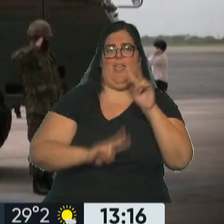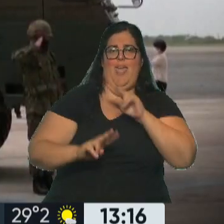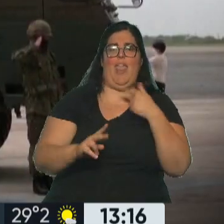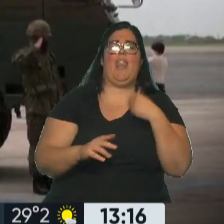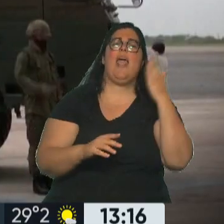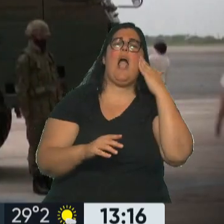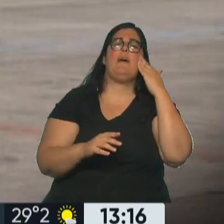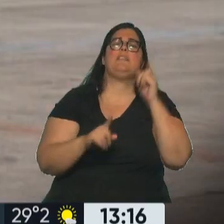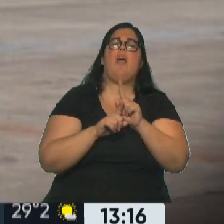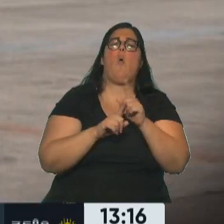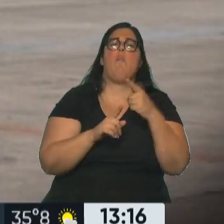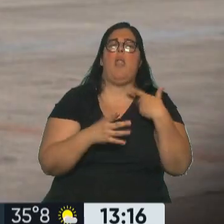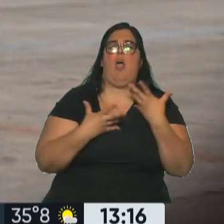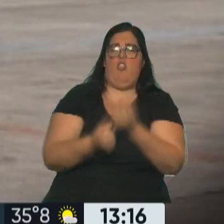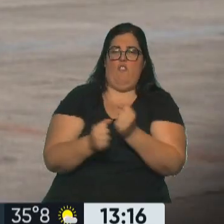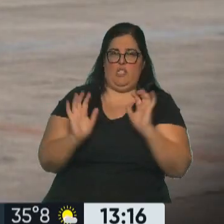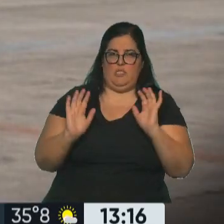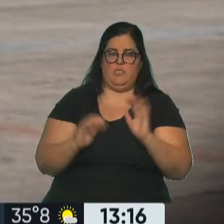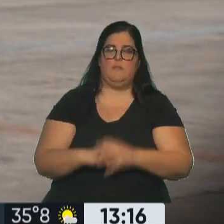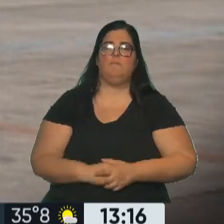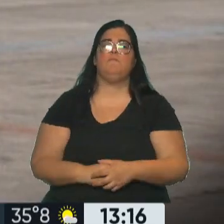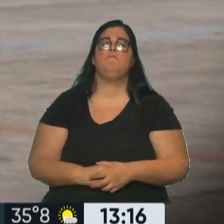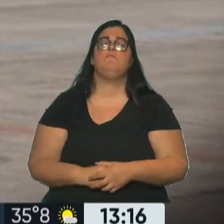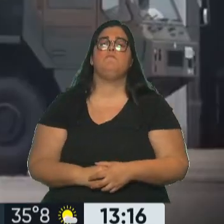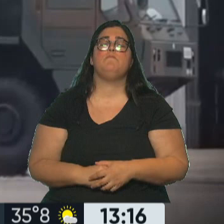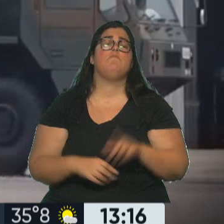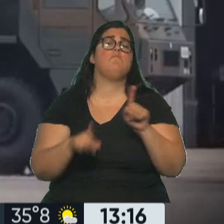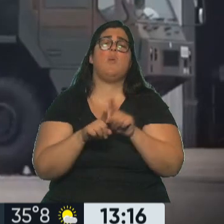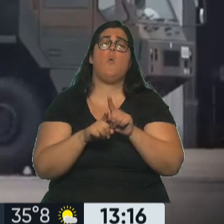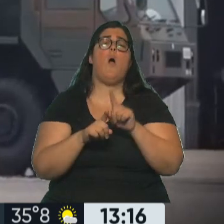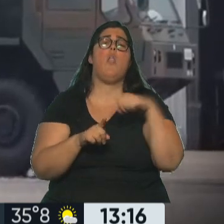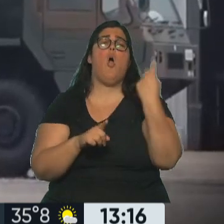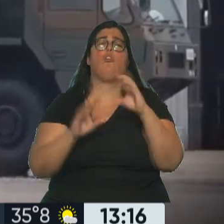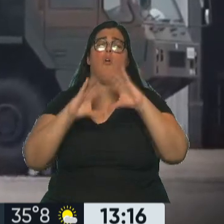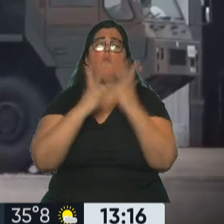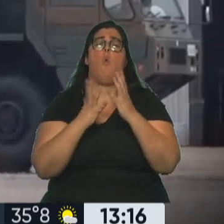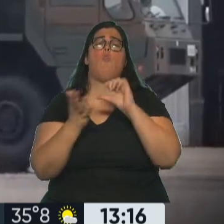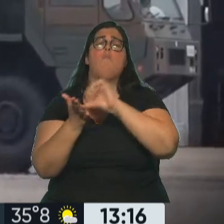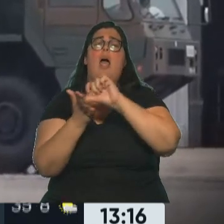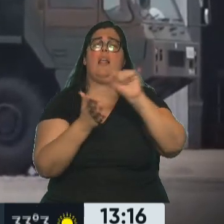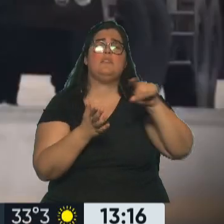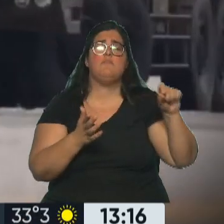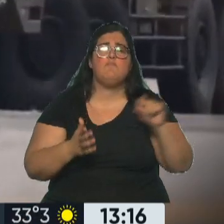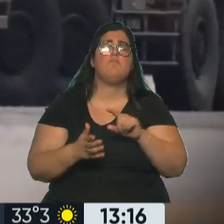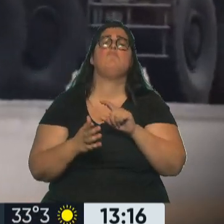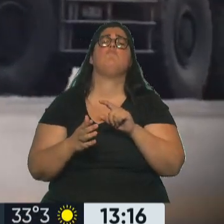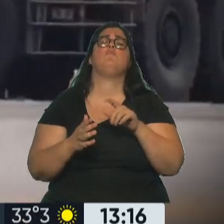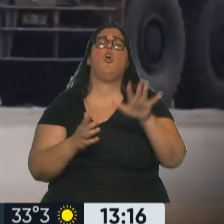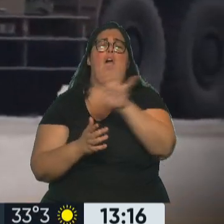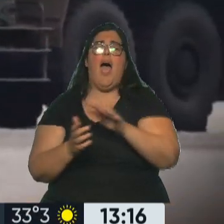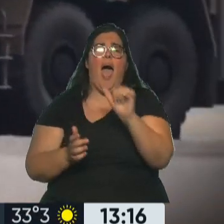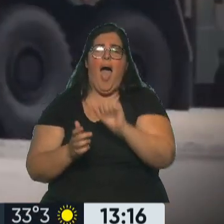capacidad disuasiva de Japón. Sin embargo, como ocurre con equilibrios regionales delicados como los que caracterizan a esta región de